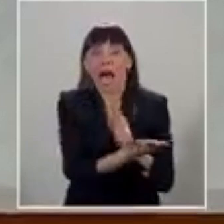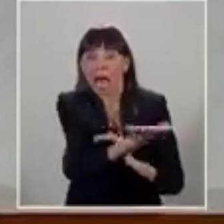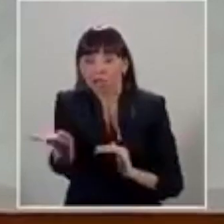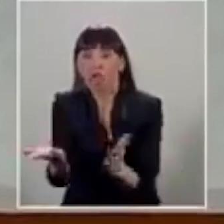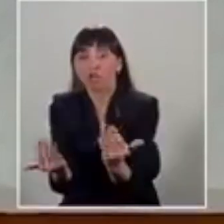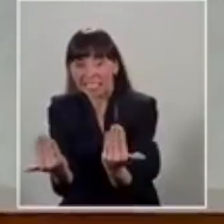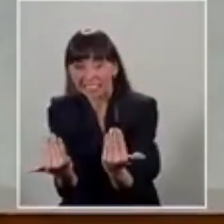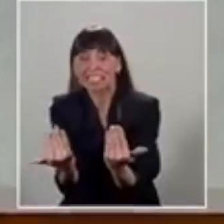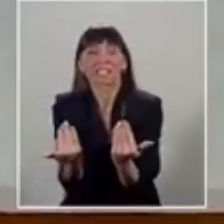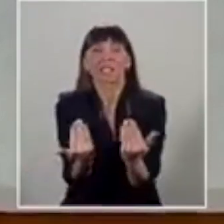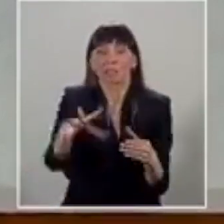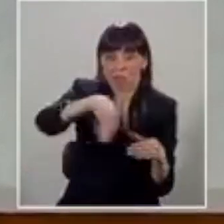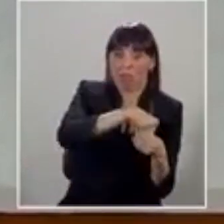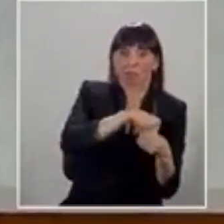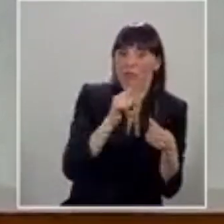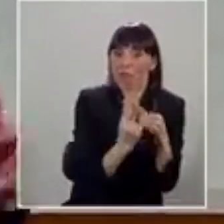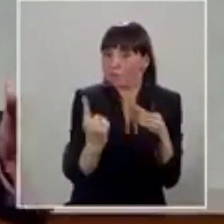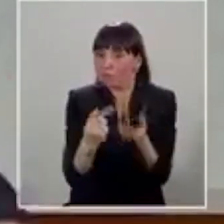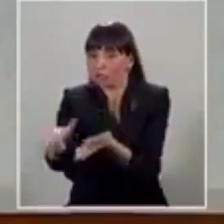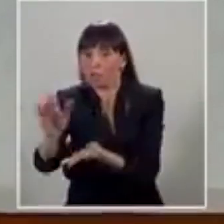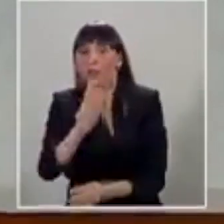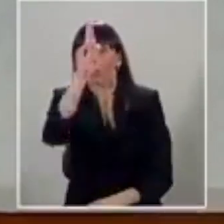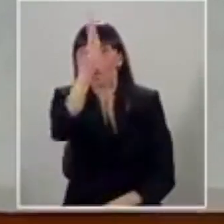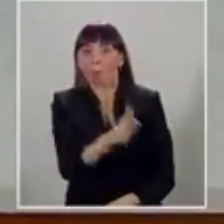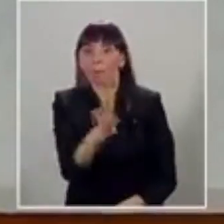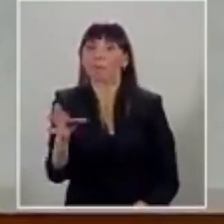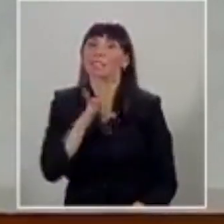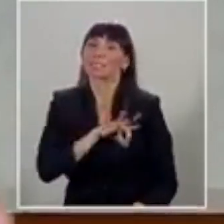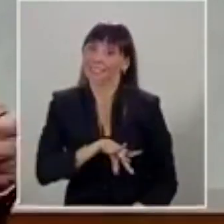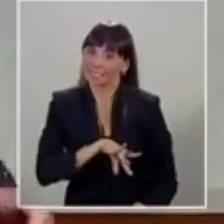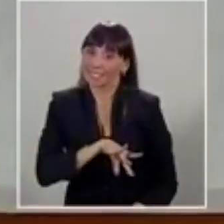todos, no sobra nadie. Que Dios bendiga a Chile.